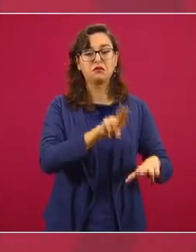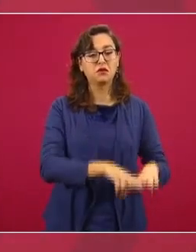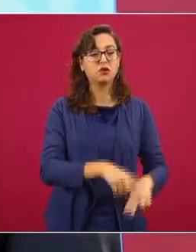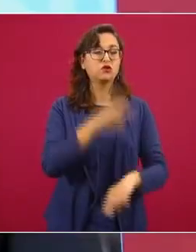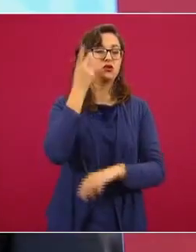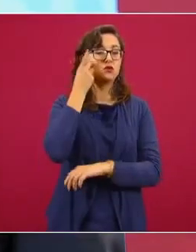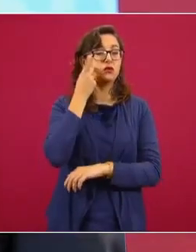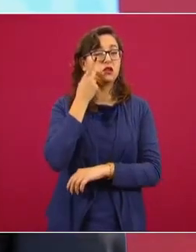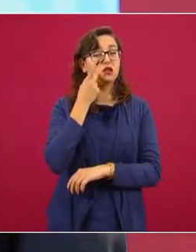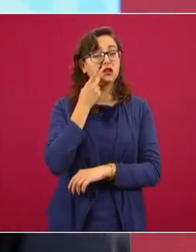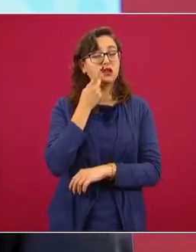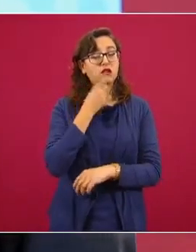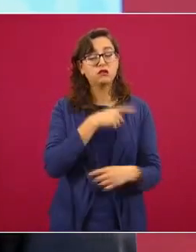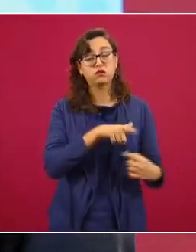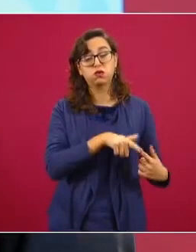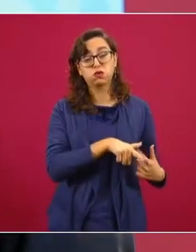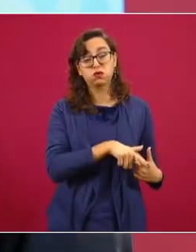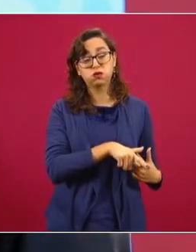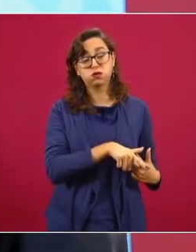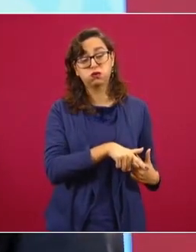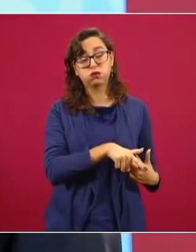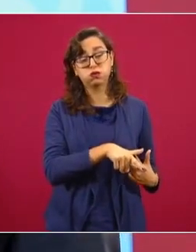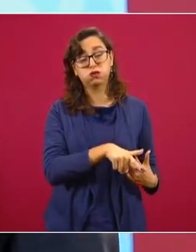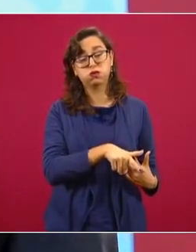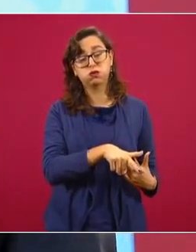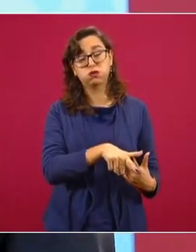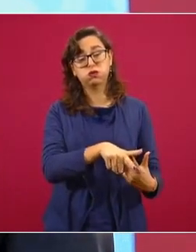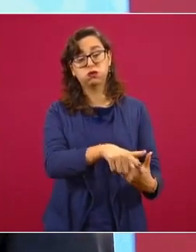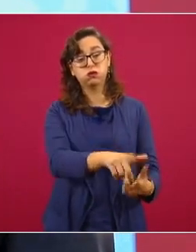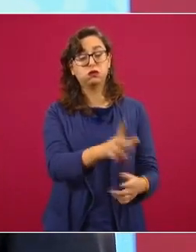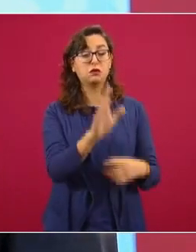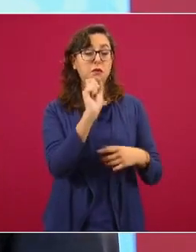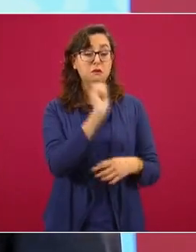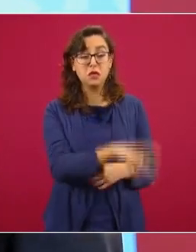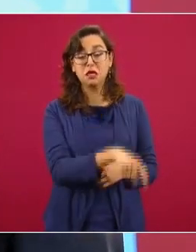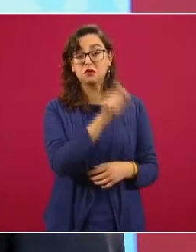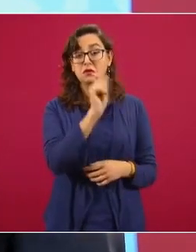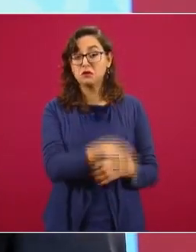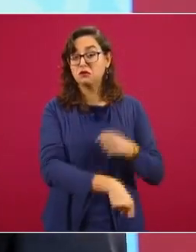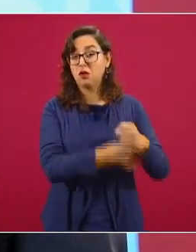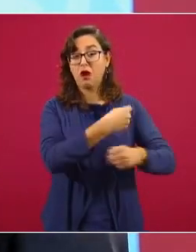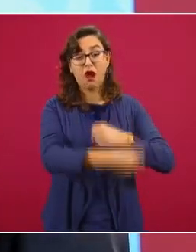tanto tiempo que pasaban como diputados o como senadores.